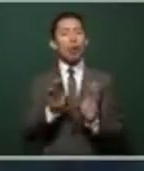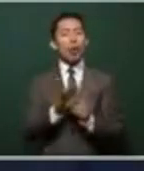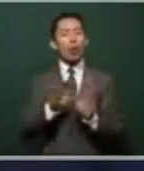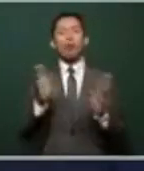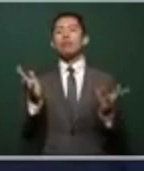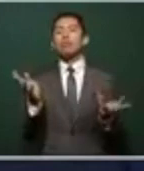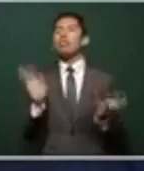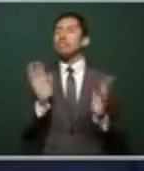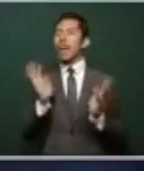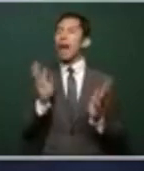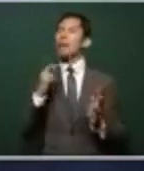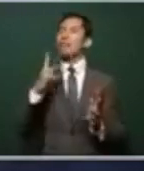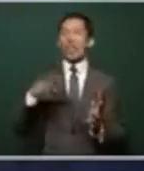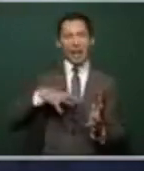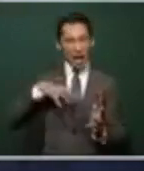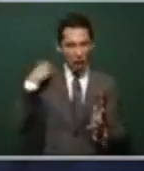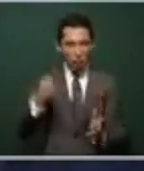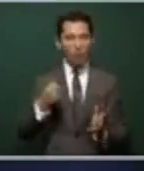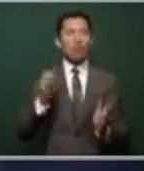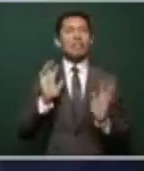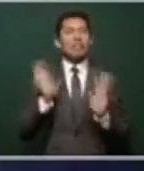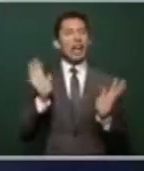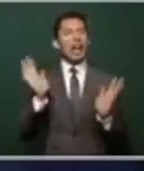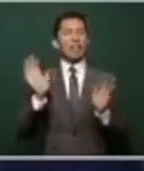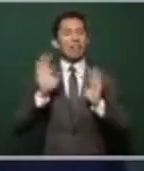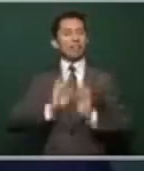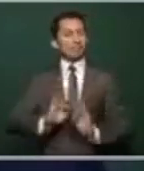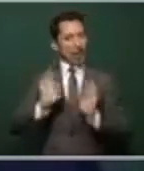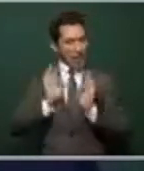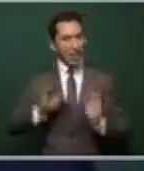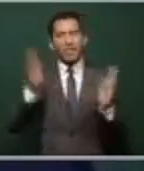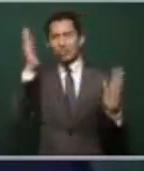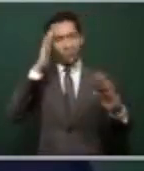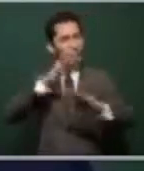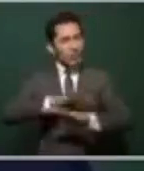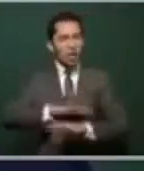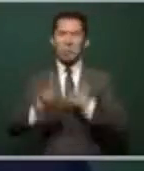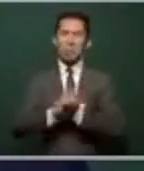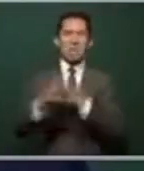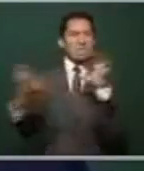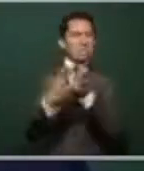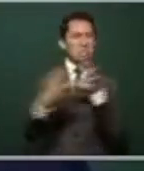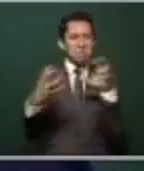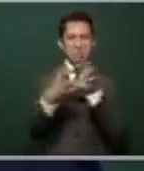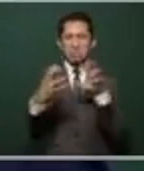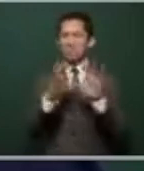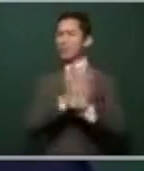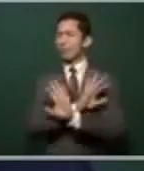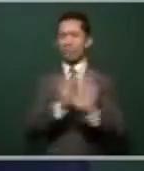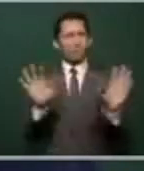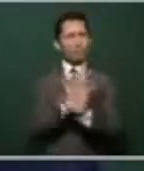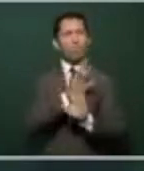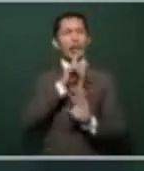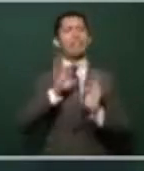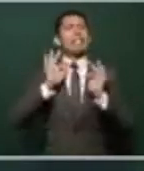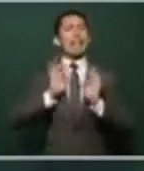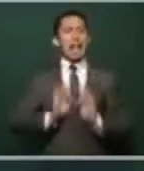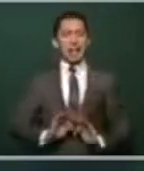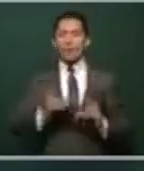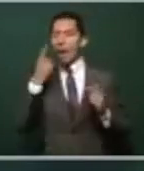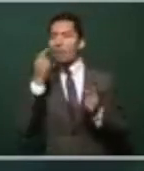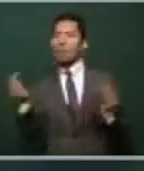Vamos a hacer un esfuerzo de reconciliación, o sea, no a la